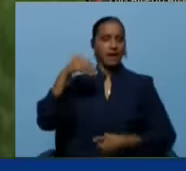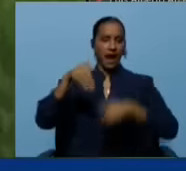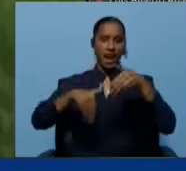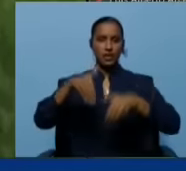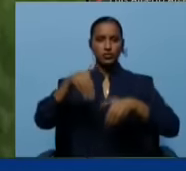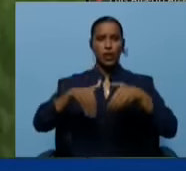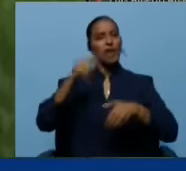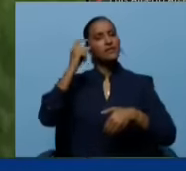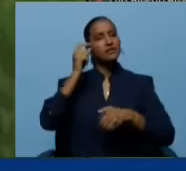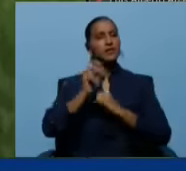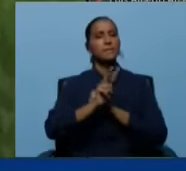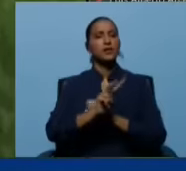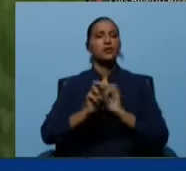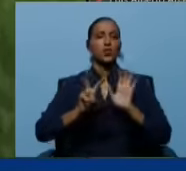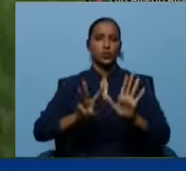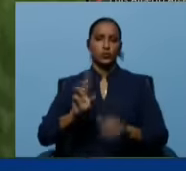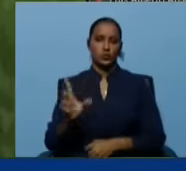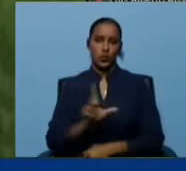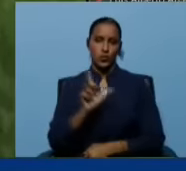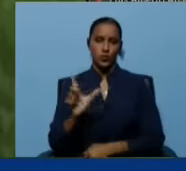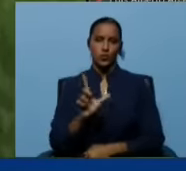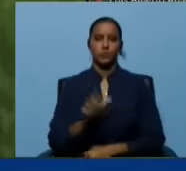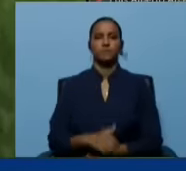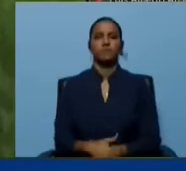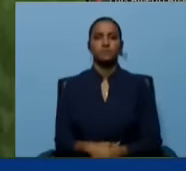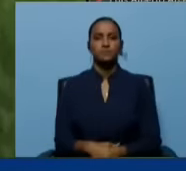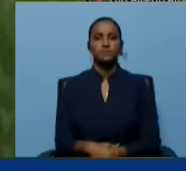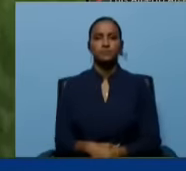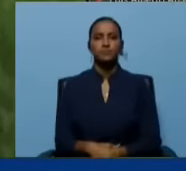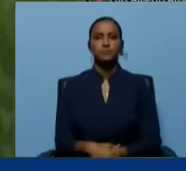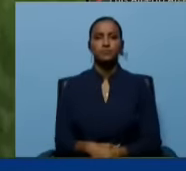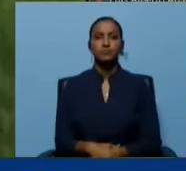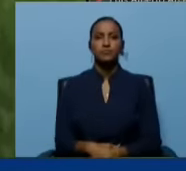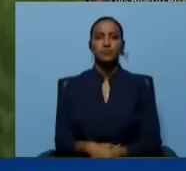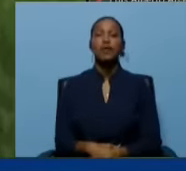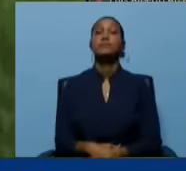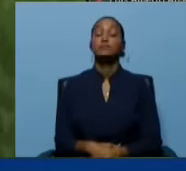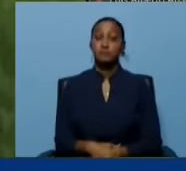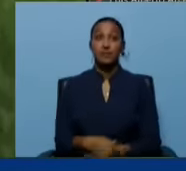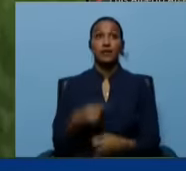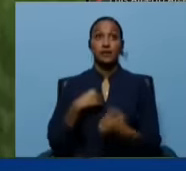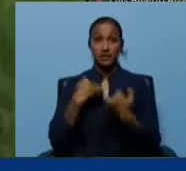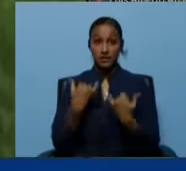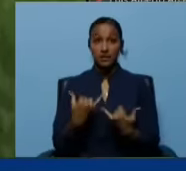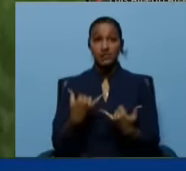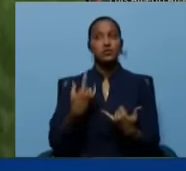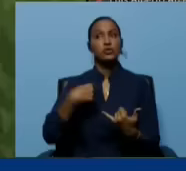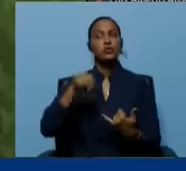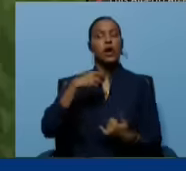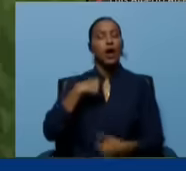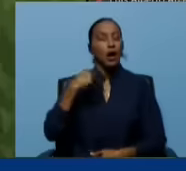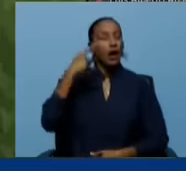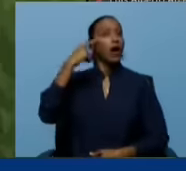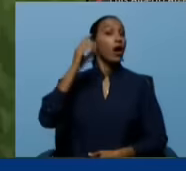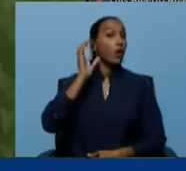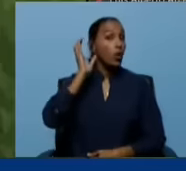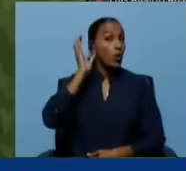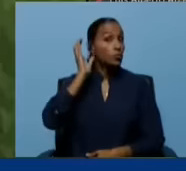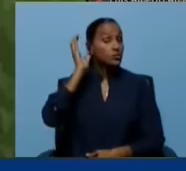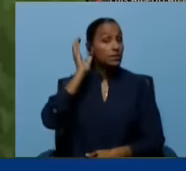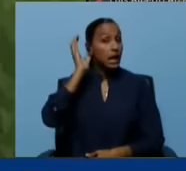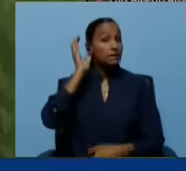julio. En estos momentos, una vez más nos convocan la conciencia y la